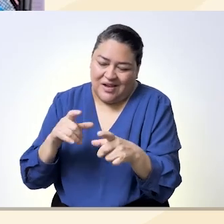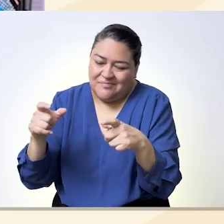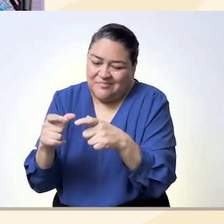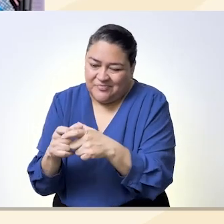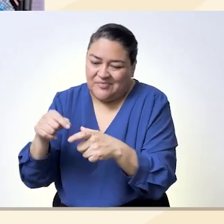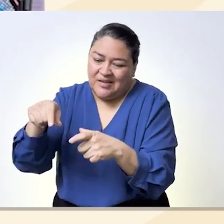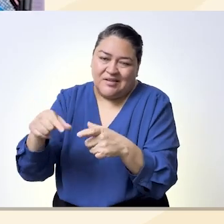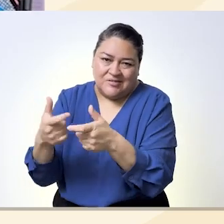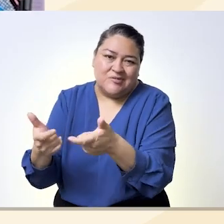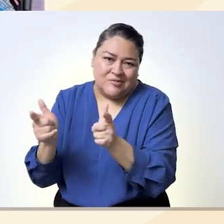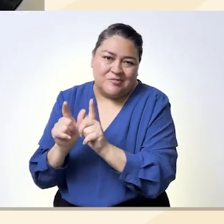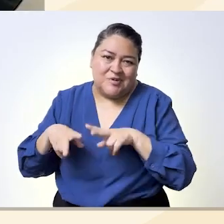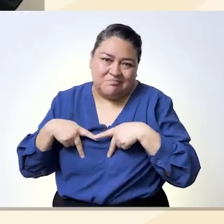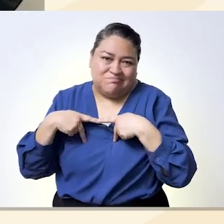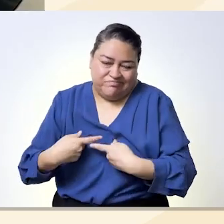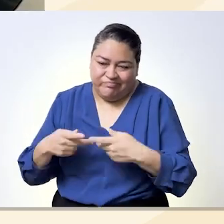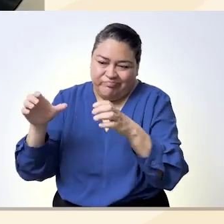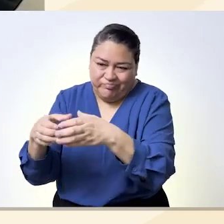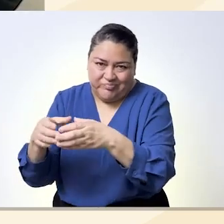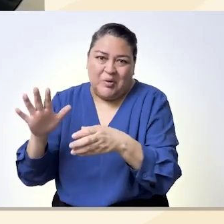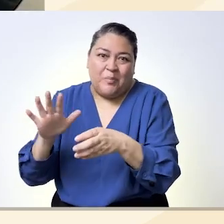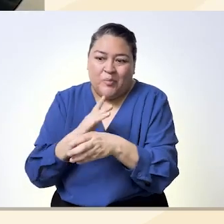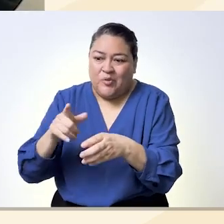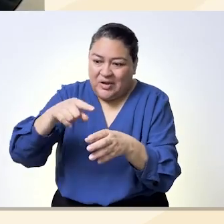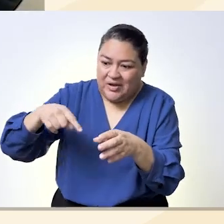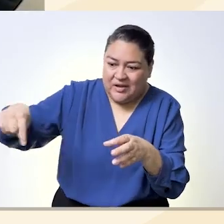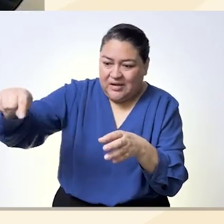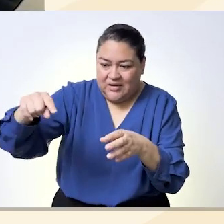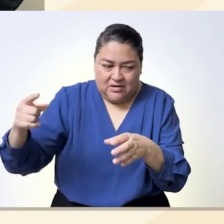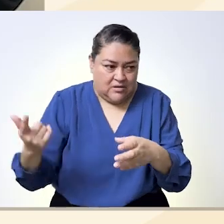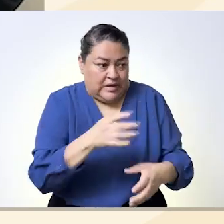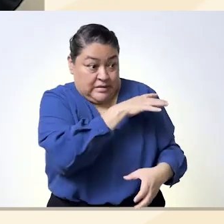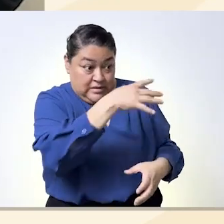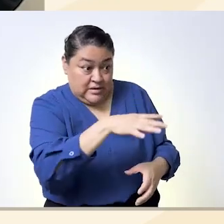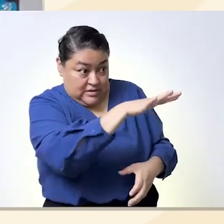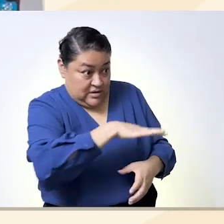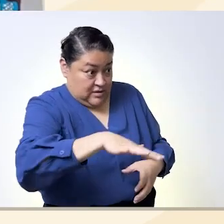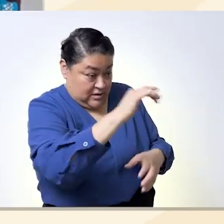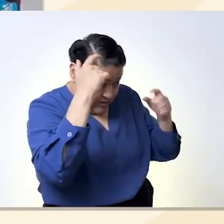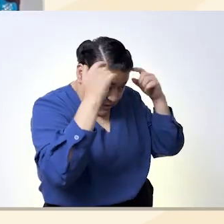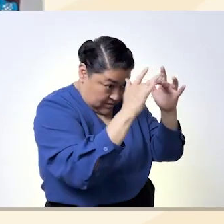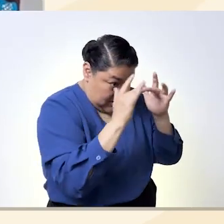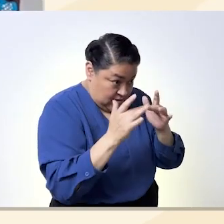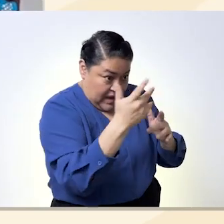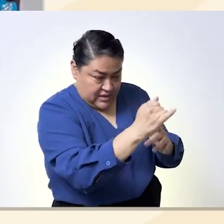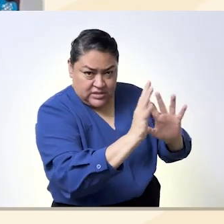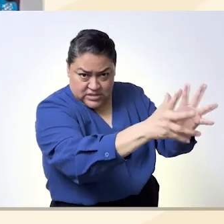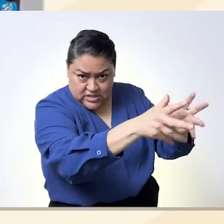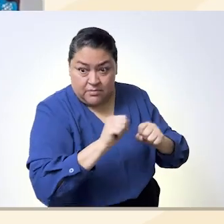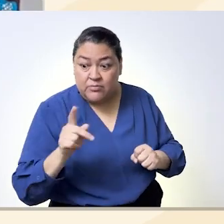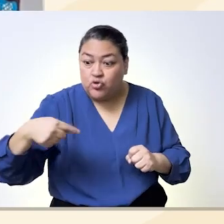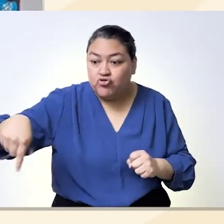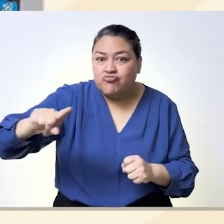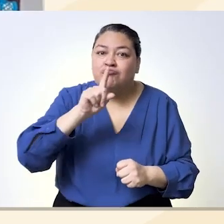minoría, ¿no? O sea, que pues es vulnerable porque la vida, el mundo no está hecho para nosotros. Entonces, en tanto no somos